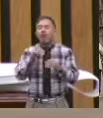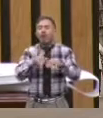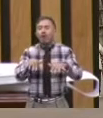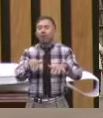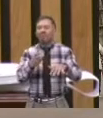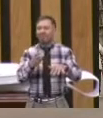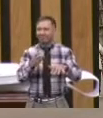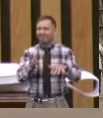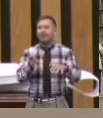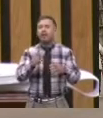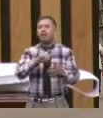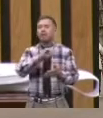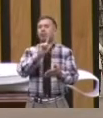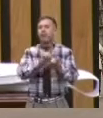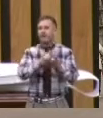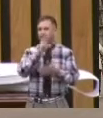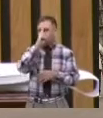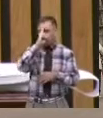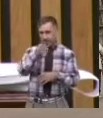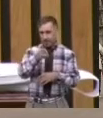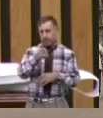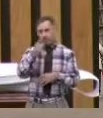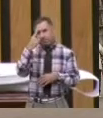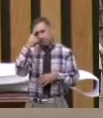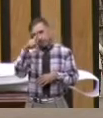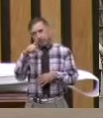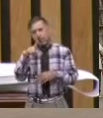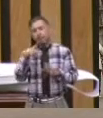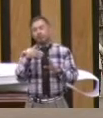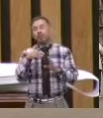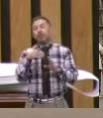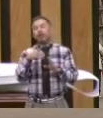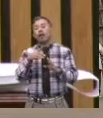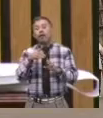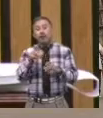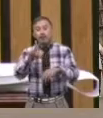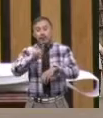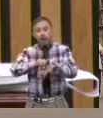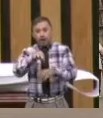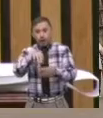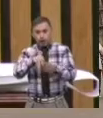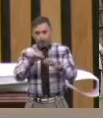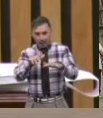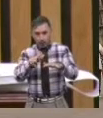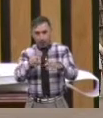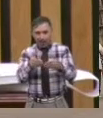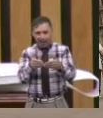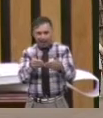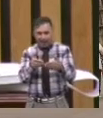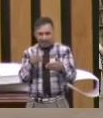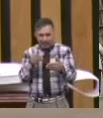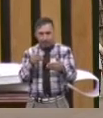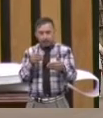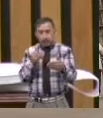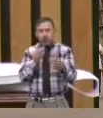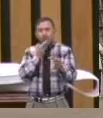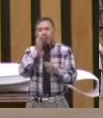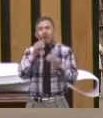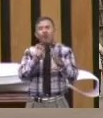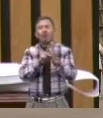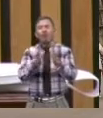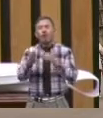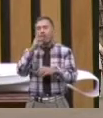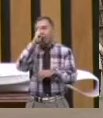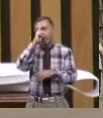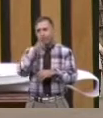no difusión de propaganda electoral en el periodo previo al día de la jornada electoral, toda vez que existió una